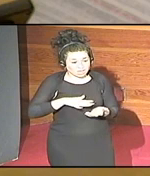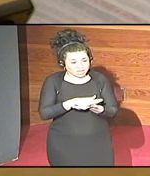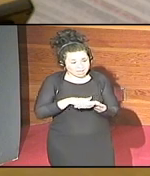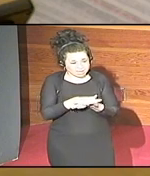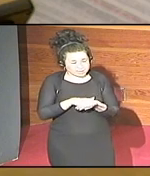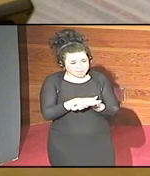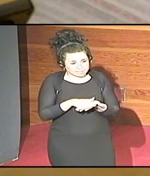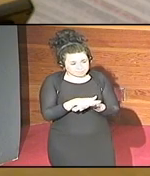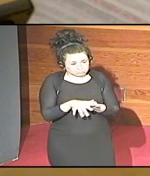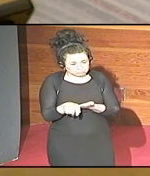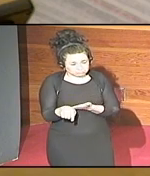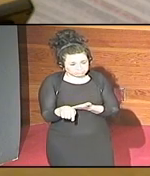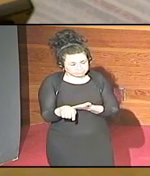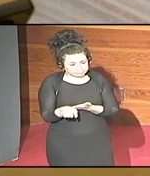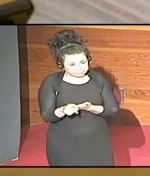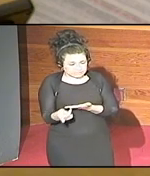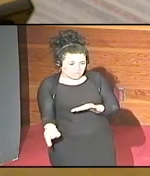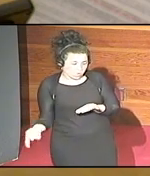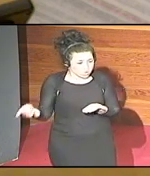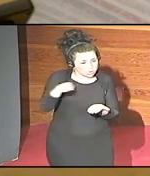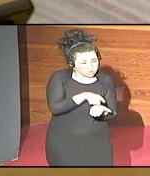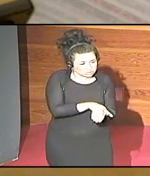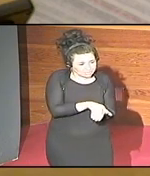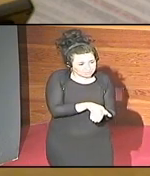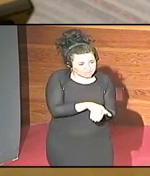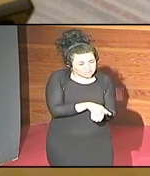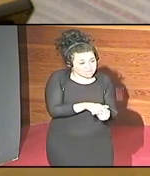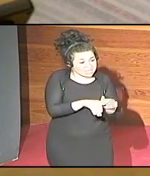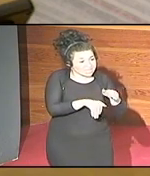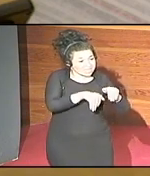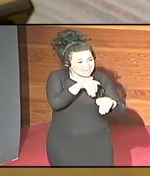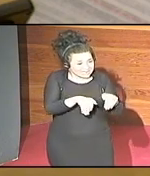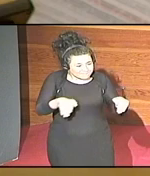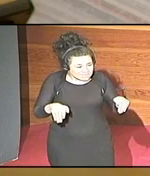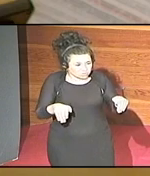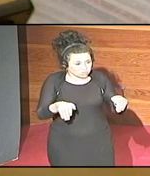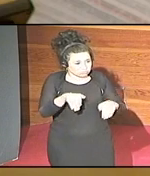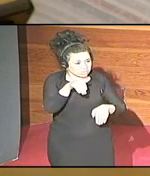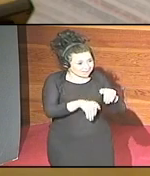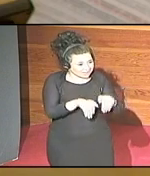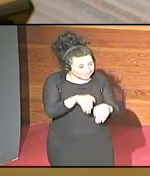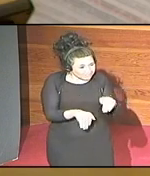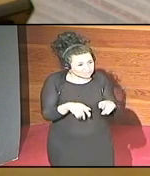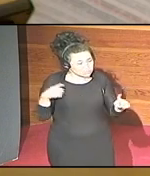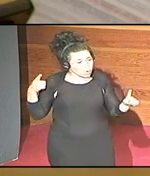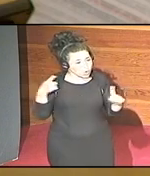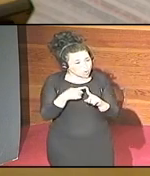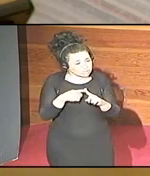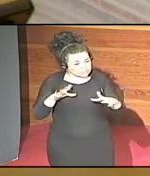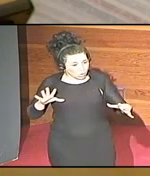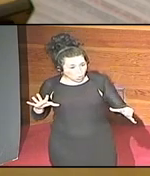de volver a hacer un referéndum para esta vez unirse directamente y